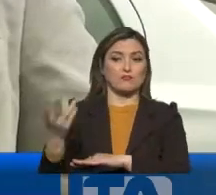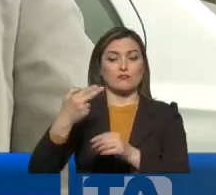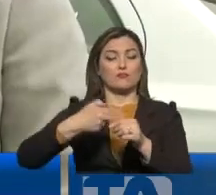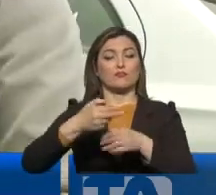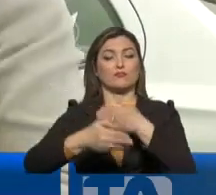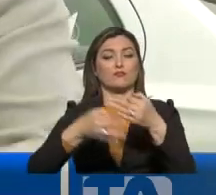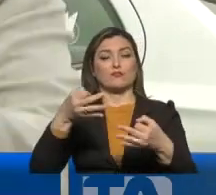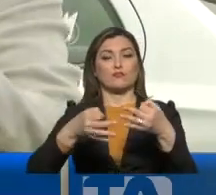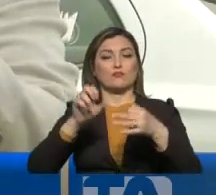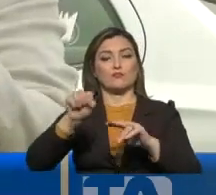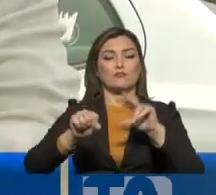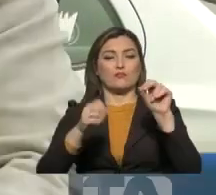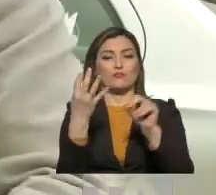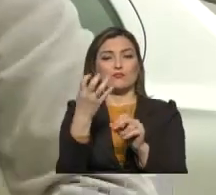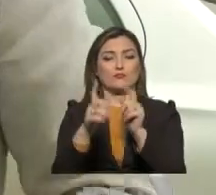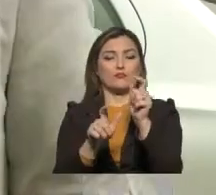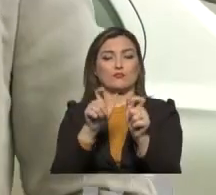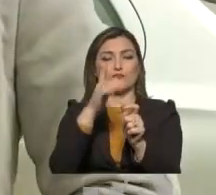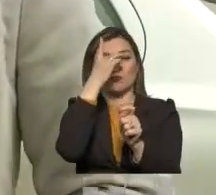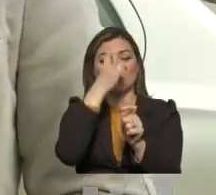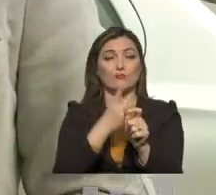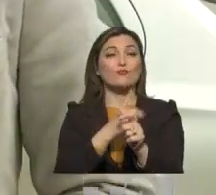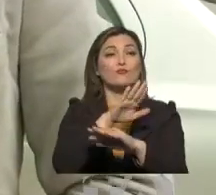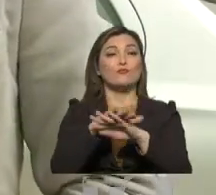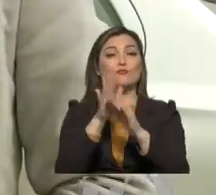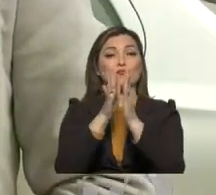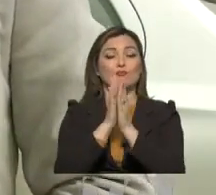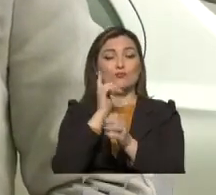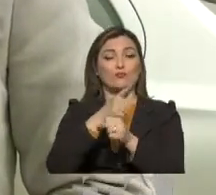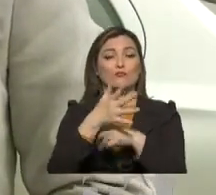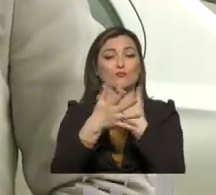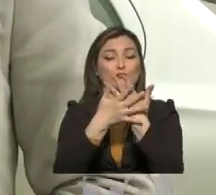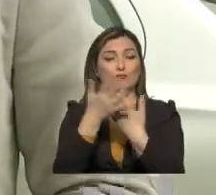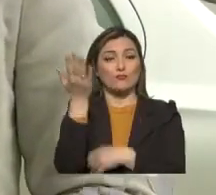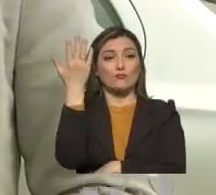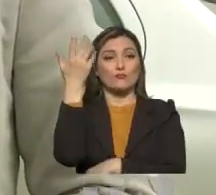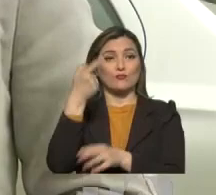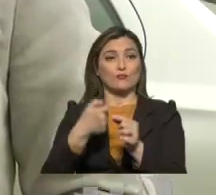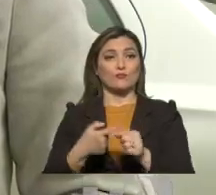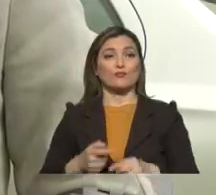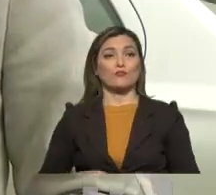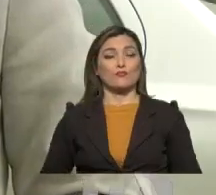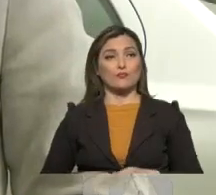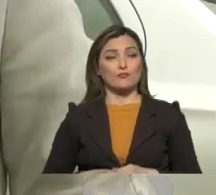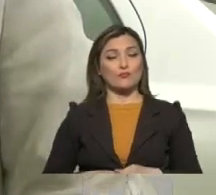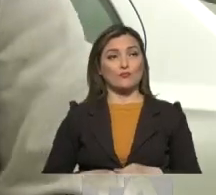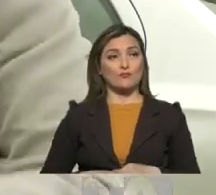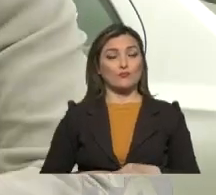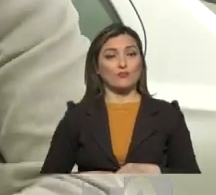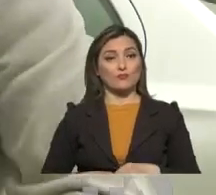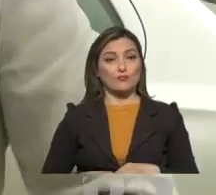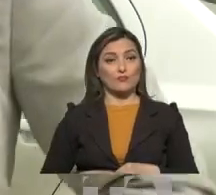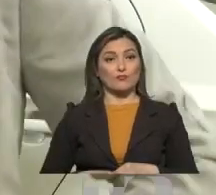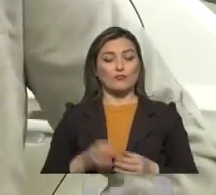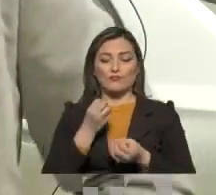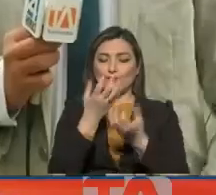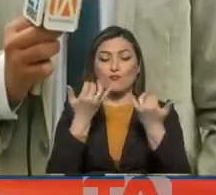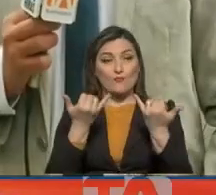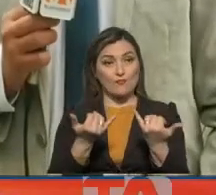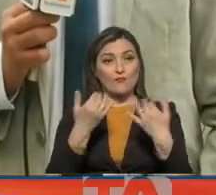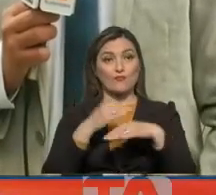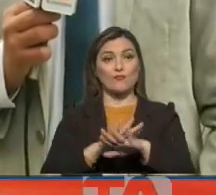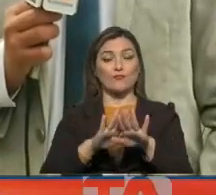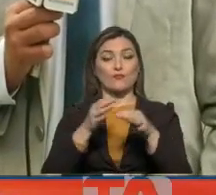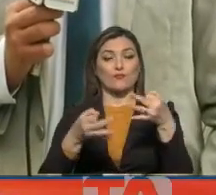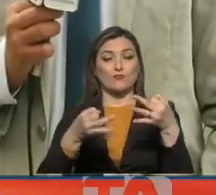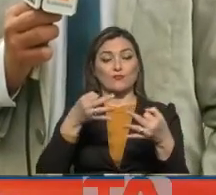procesados y deberá también decidir sobre el pedido de prisión preventiva para el alcalde jorge yunda hasta que nuestro enlace desde